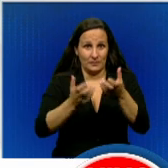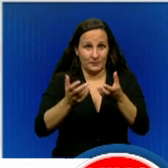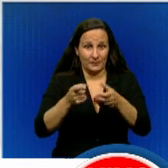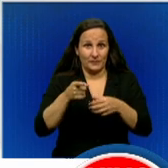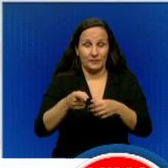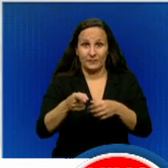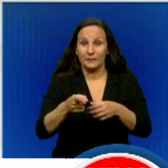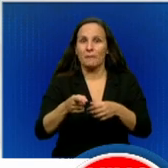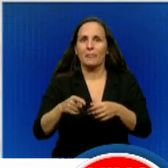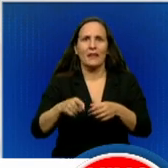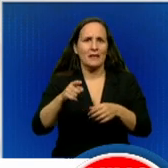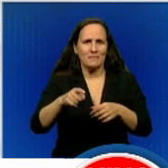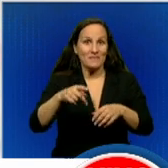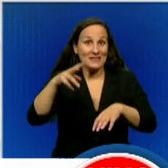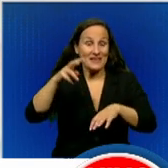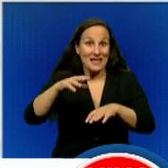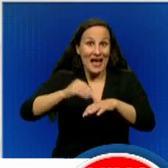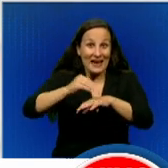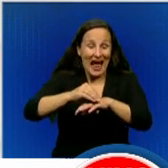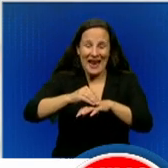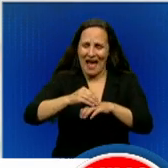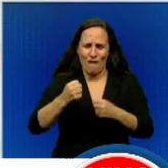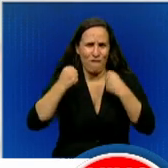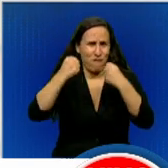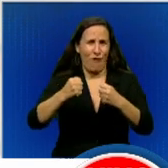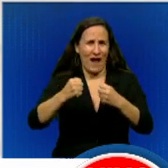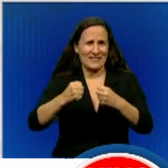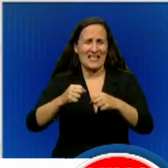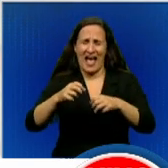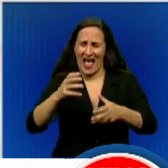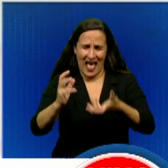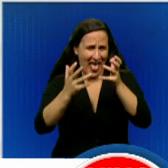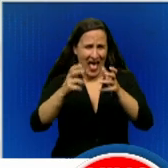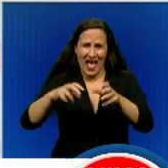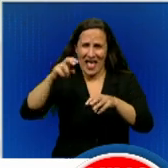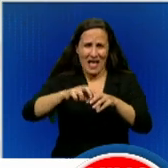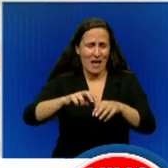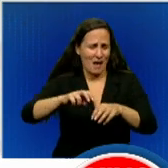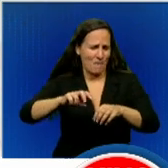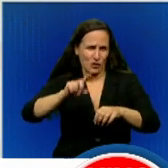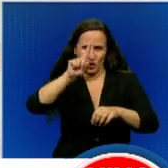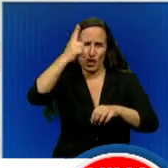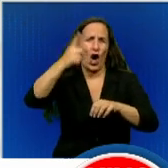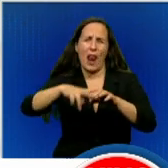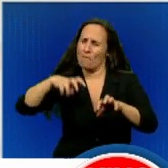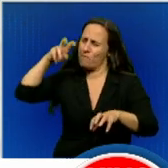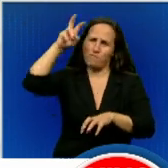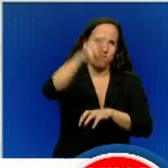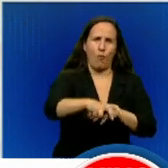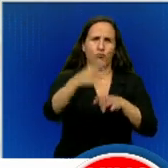con todas sus fuerzas intactas es capaz de salir sola de una zancada y salvarse